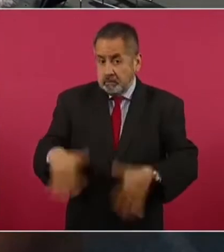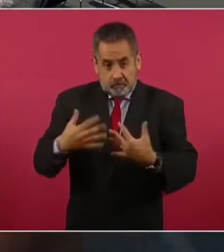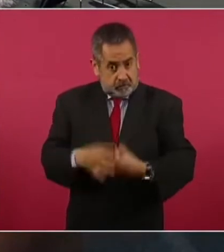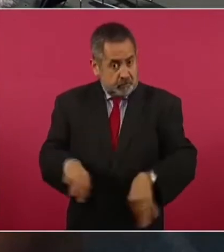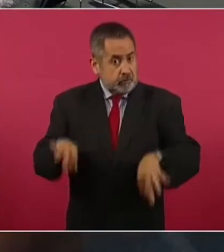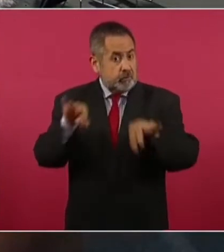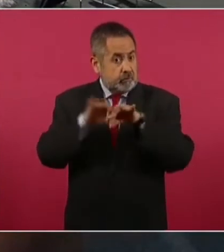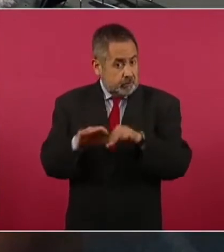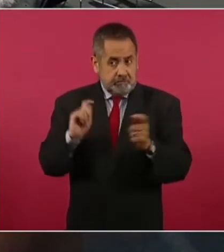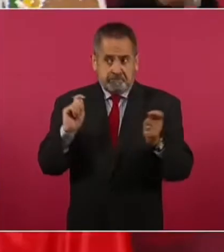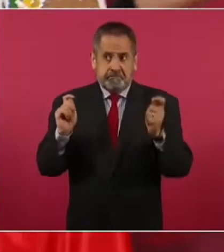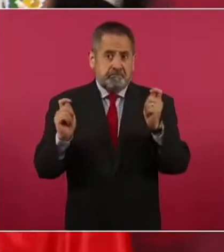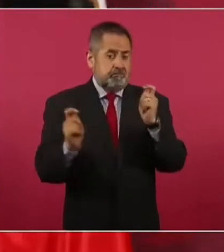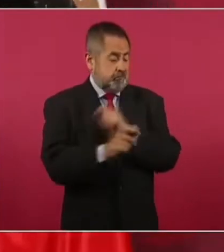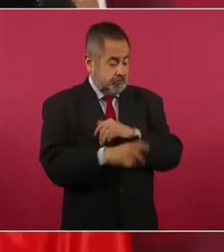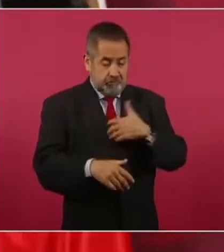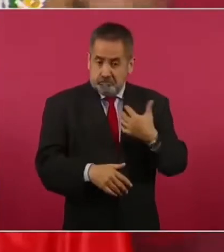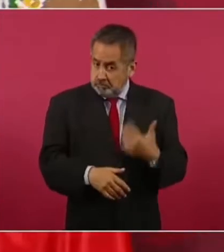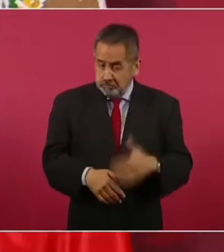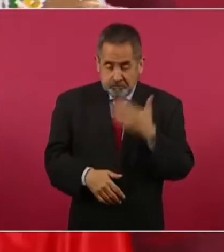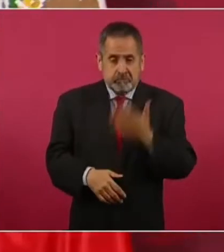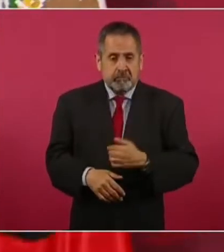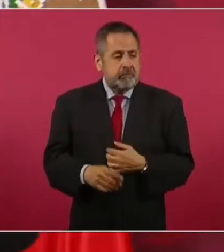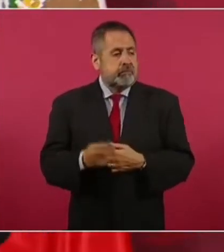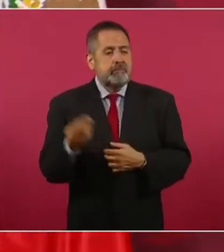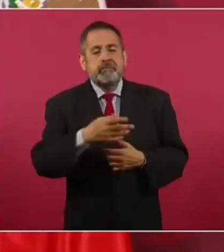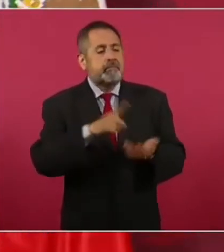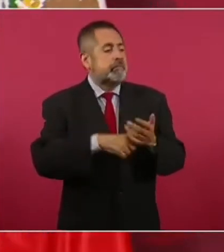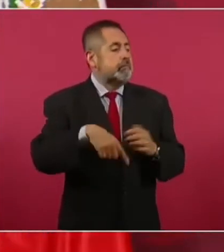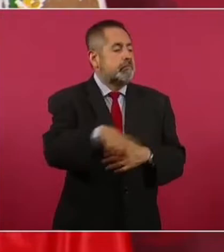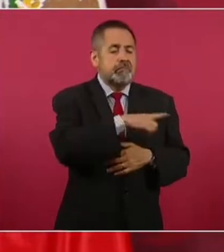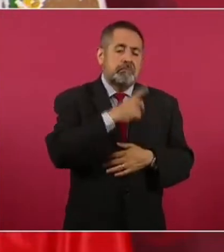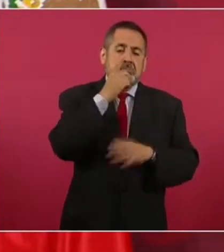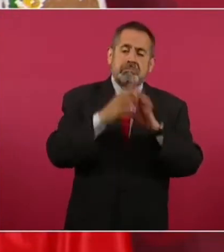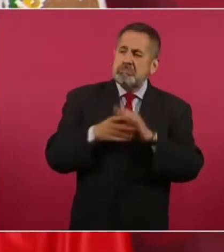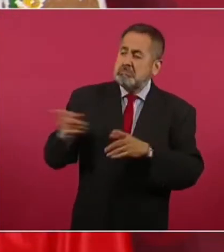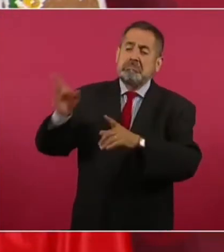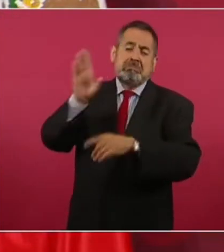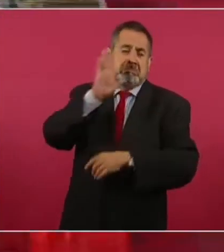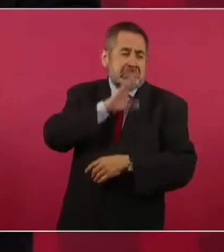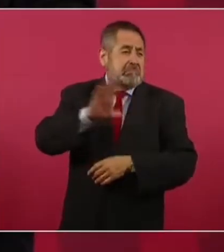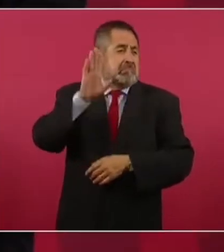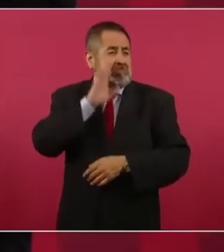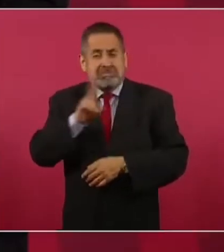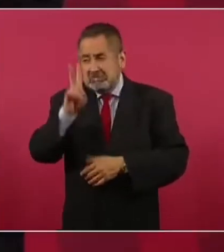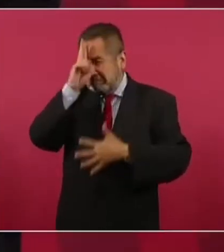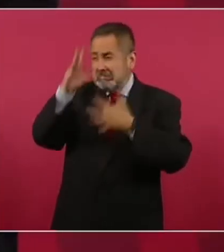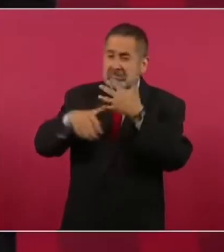Por más que digan qué barbaridad, cuánta